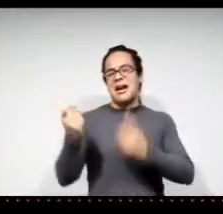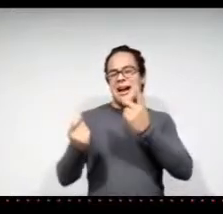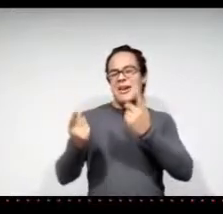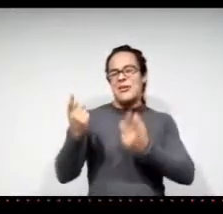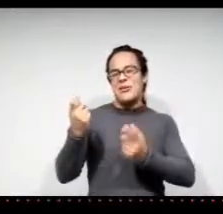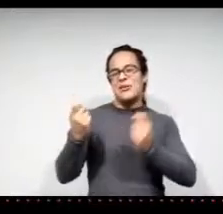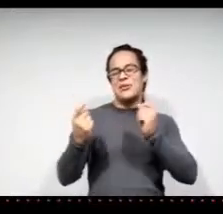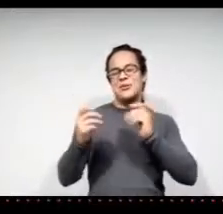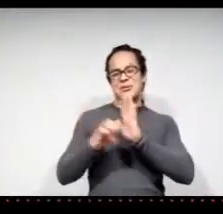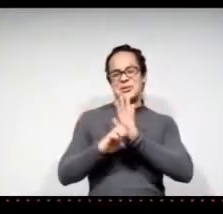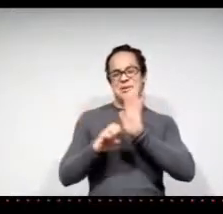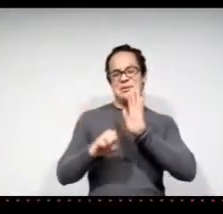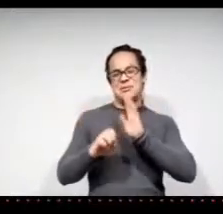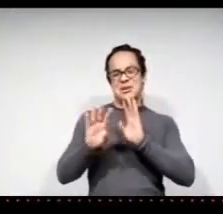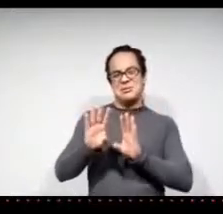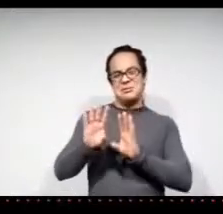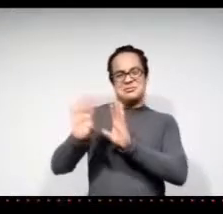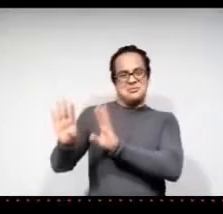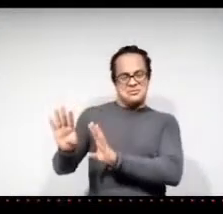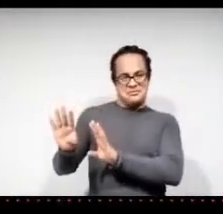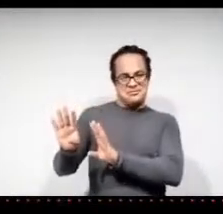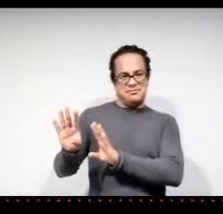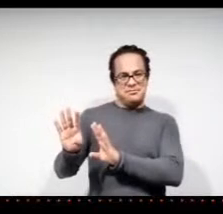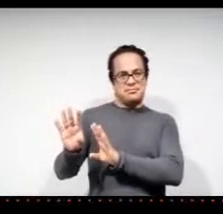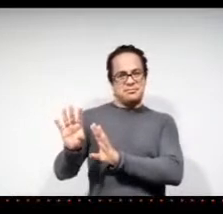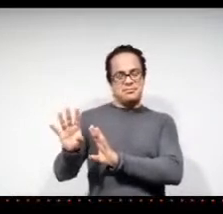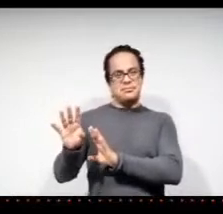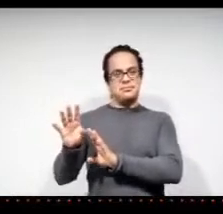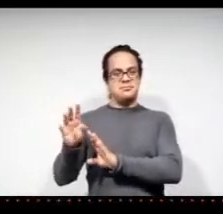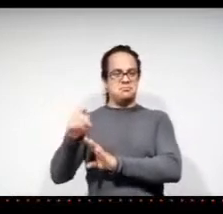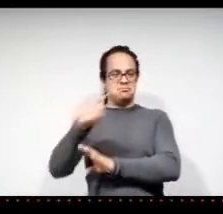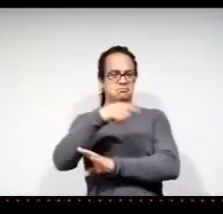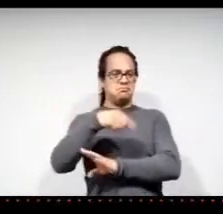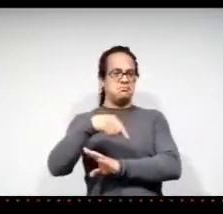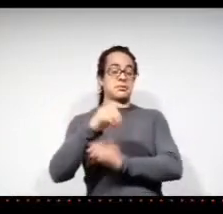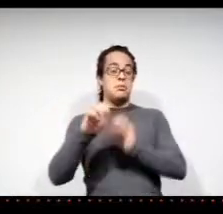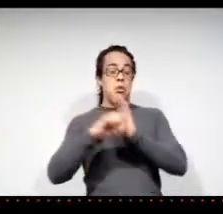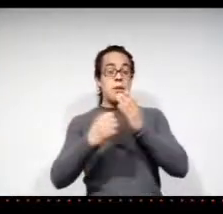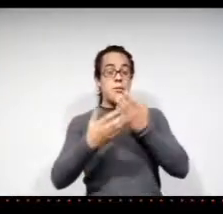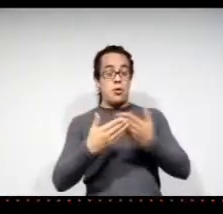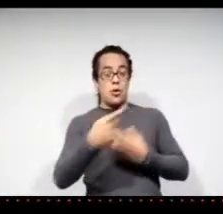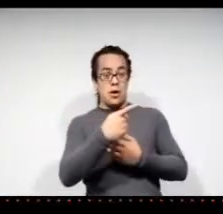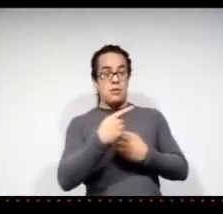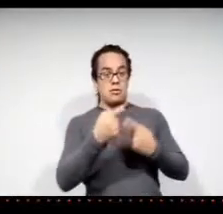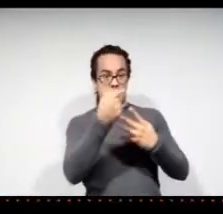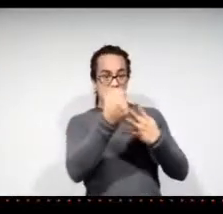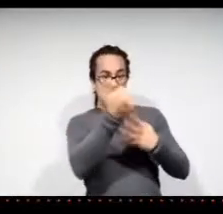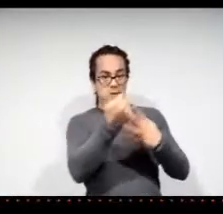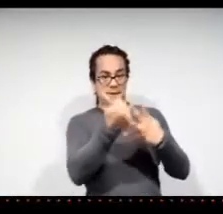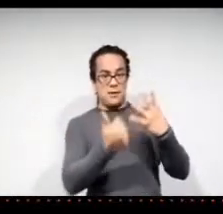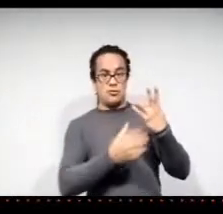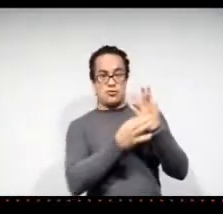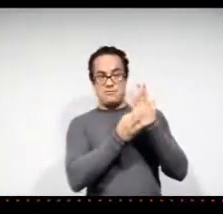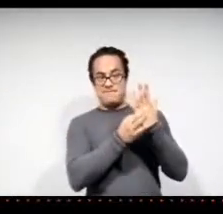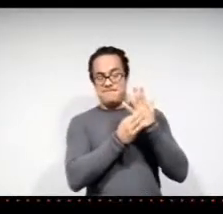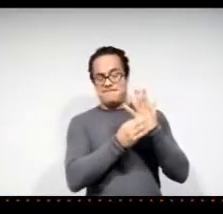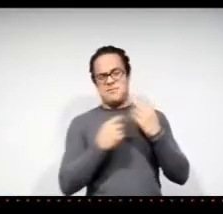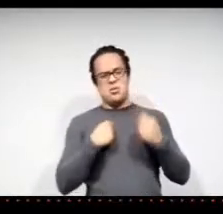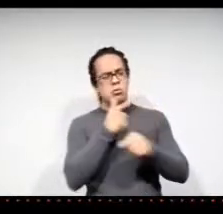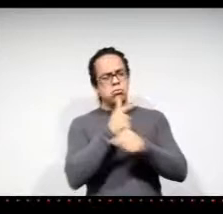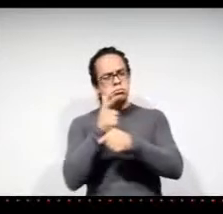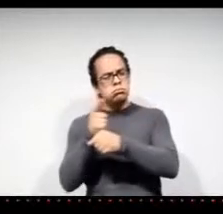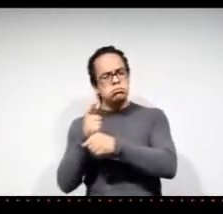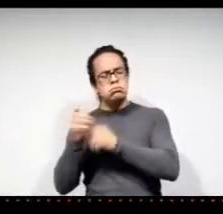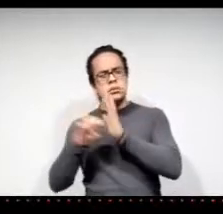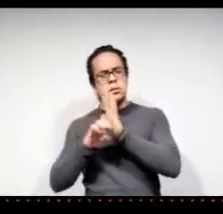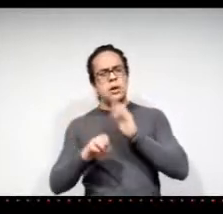en algún lugar, ¿no? Y algunas de las observaciones que hicieron ahorita, si yo dijera, me dejo